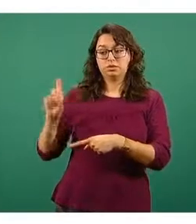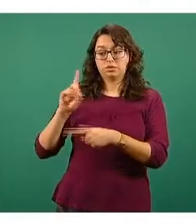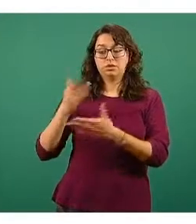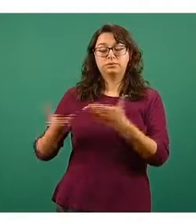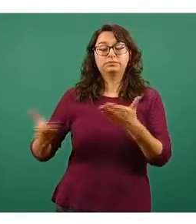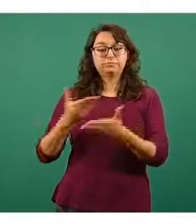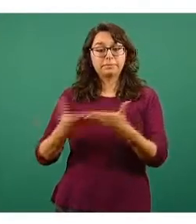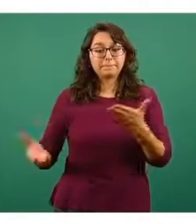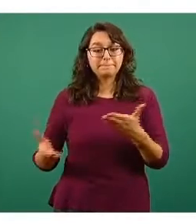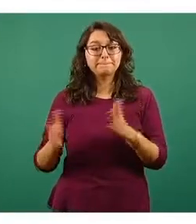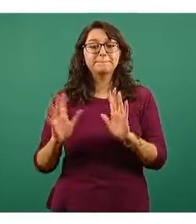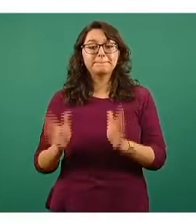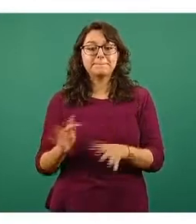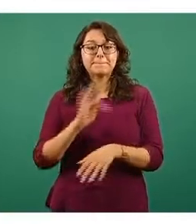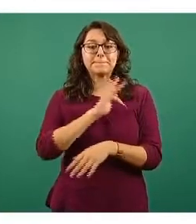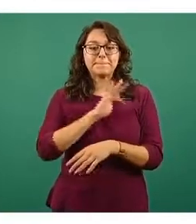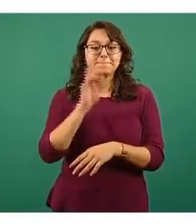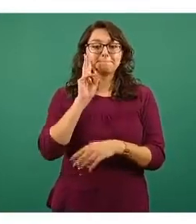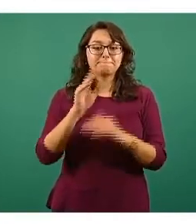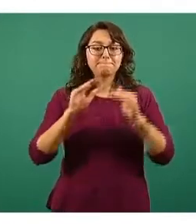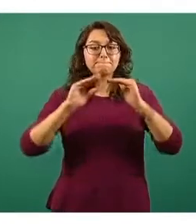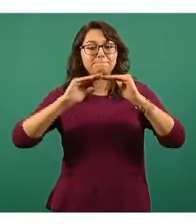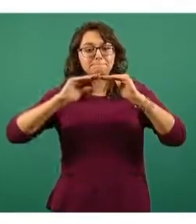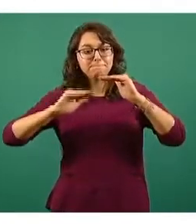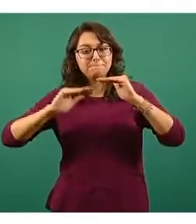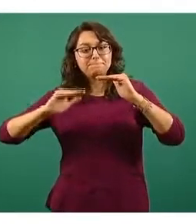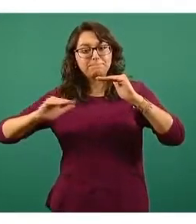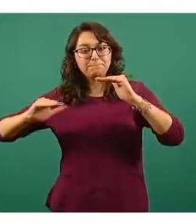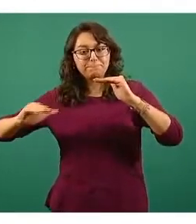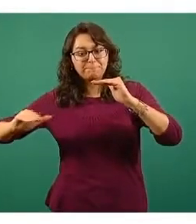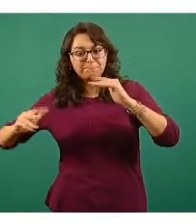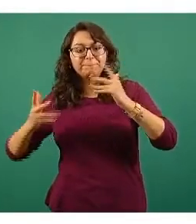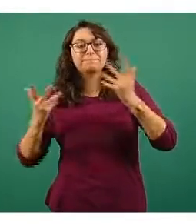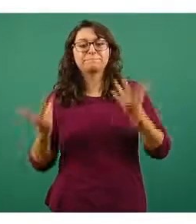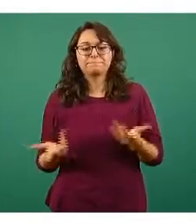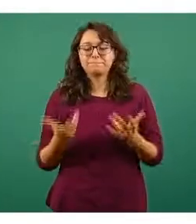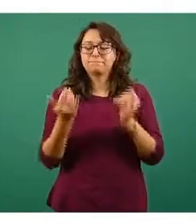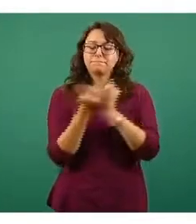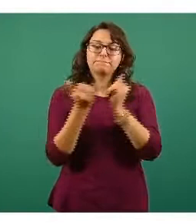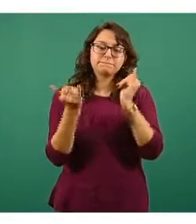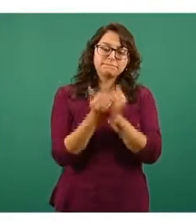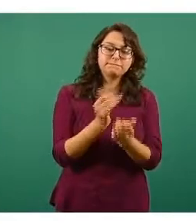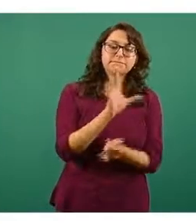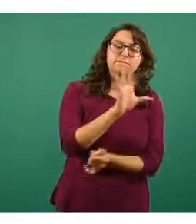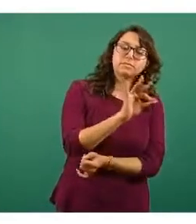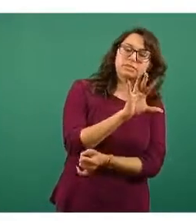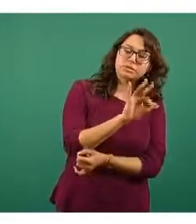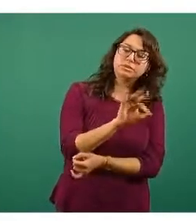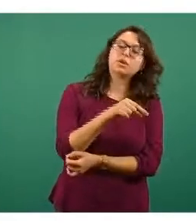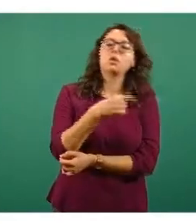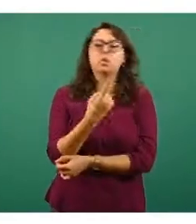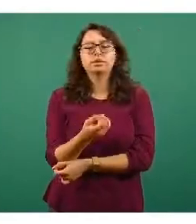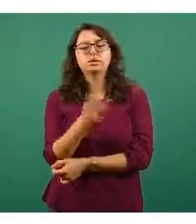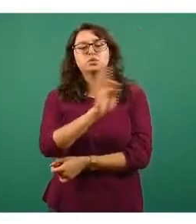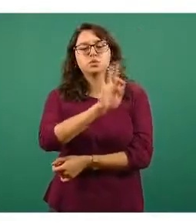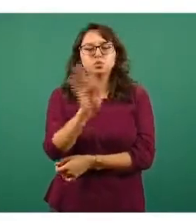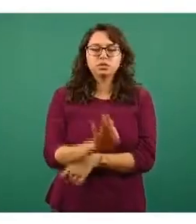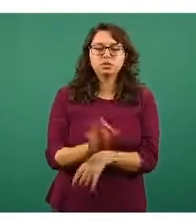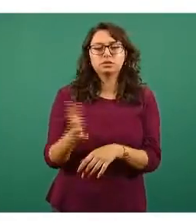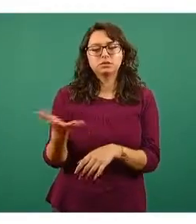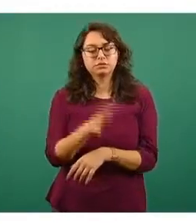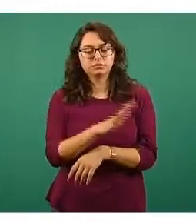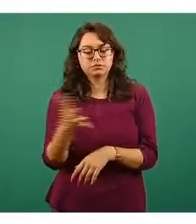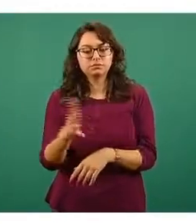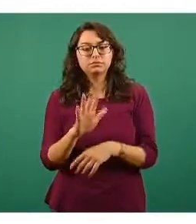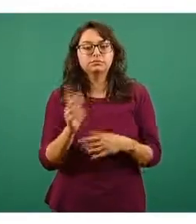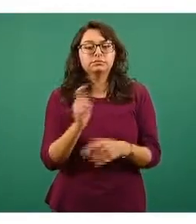ya disminuciones en semanas previas y en el año previo, que también habían estado alrededor del 40-41%. Por lo tanto, pues